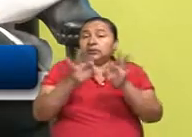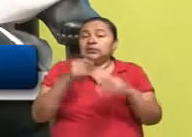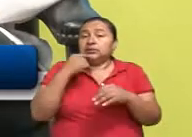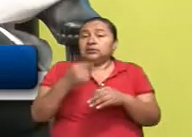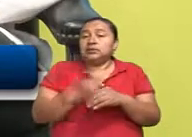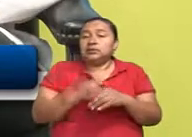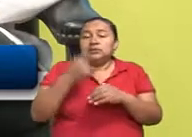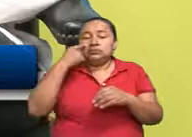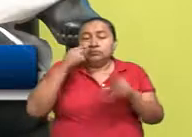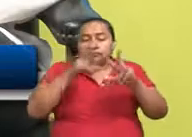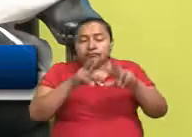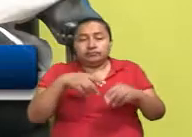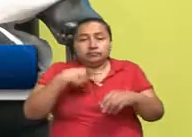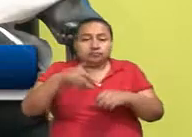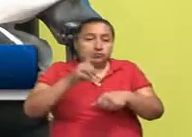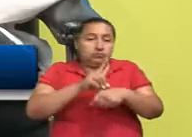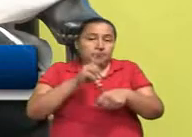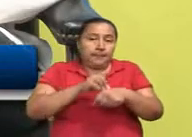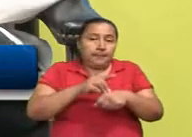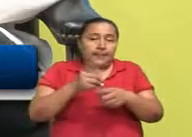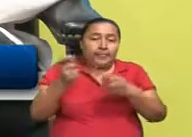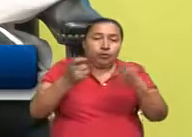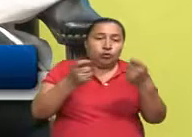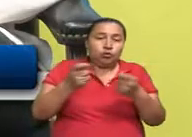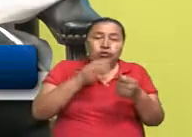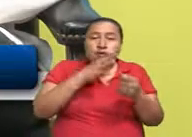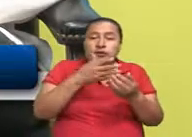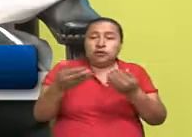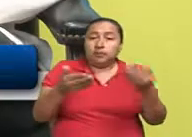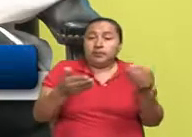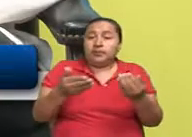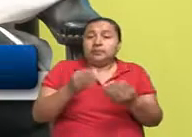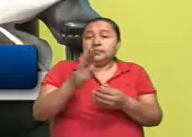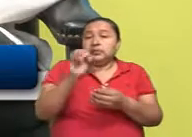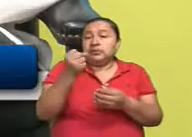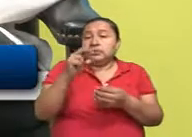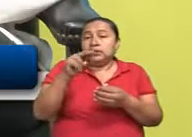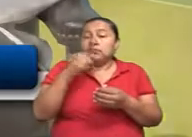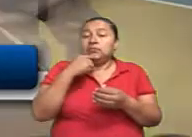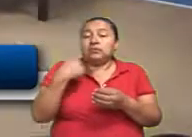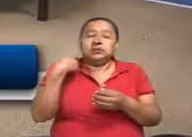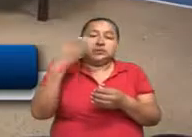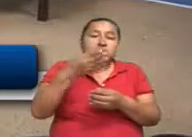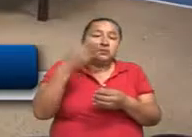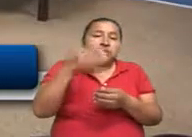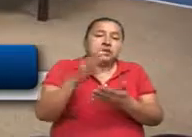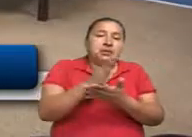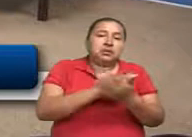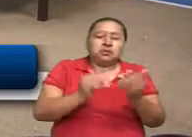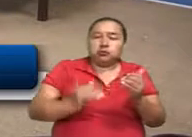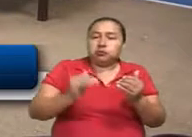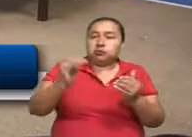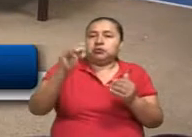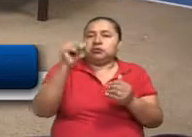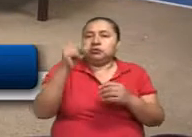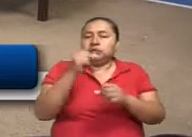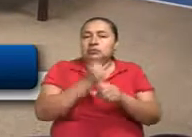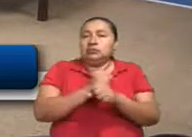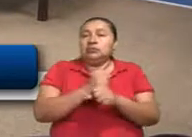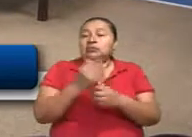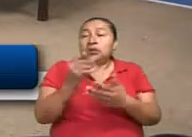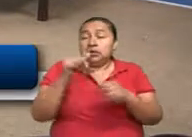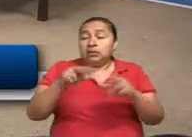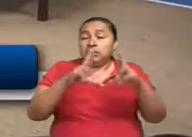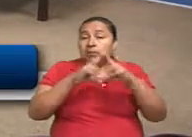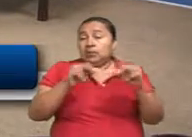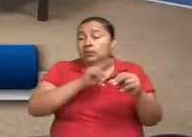el chequeo continuo, aunque el control de niños sanos, por ejemplo, correcto, que son a cierta edad hasta los 12. En el caso de